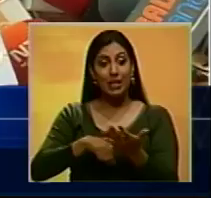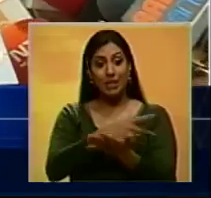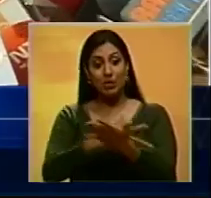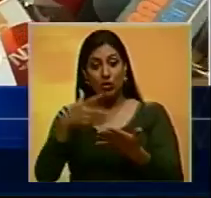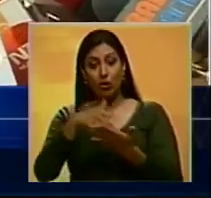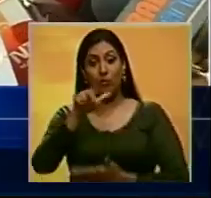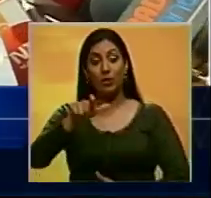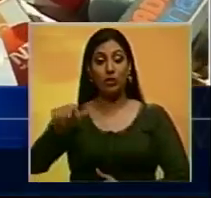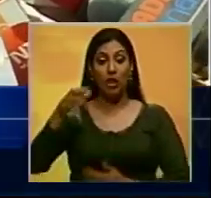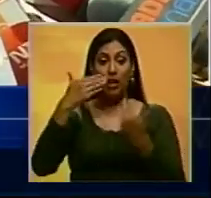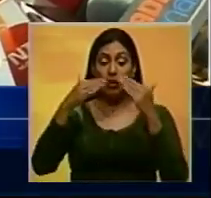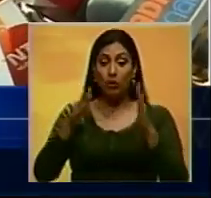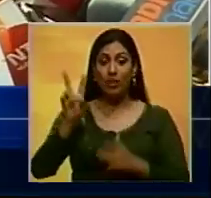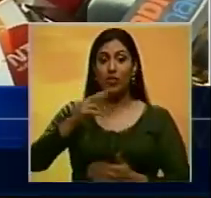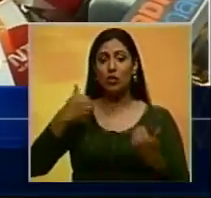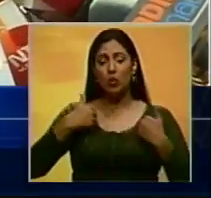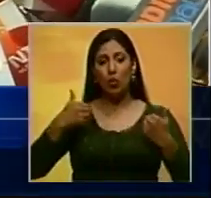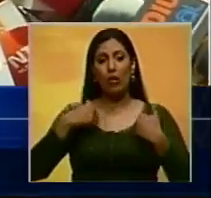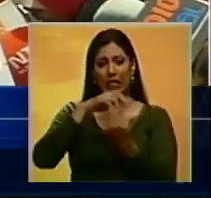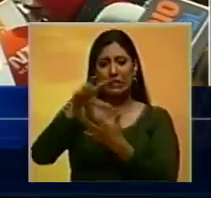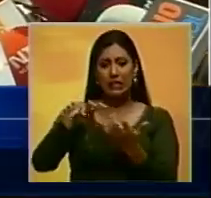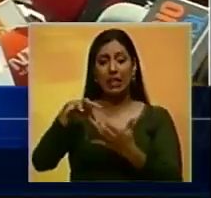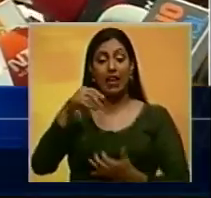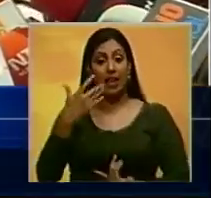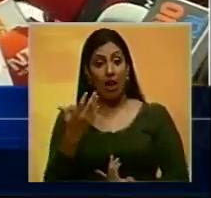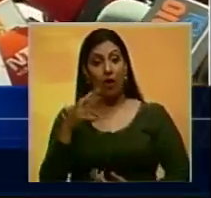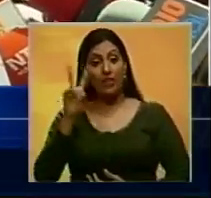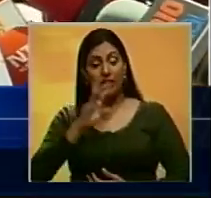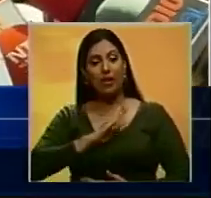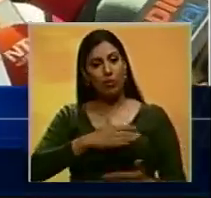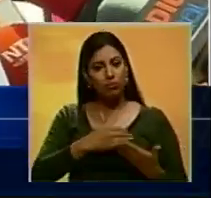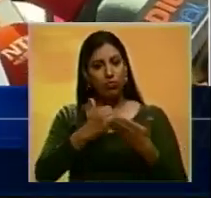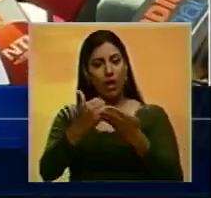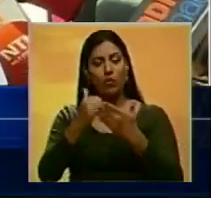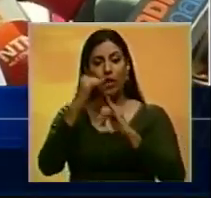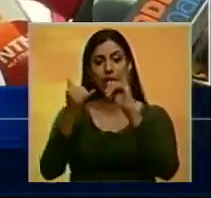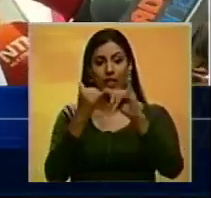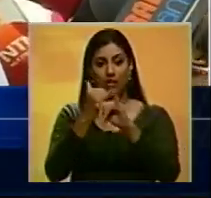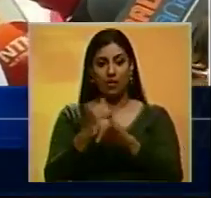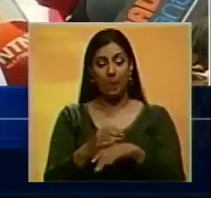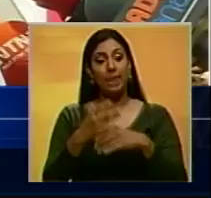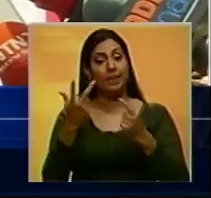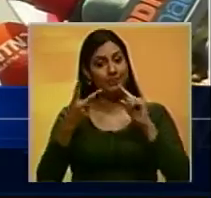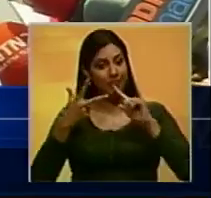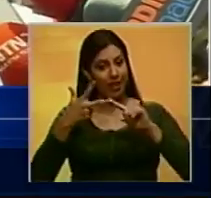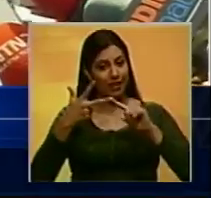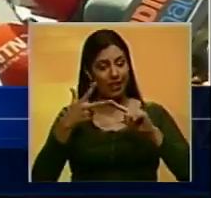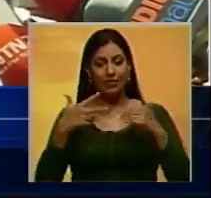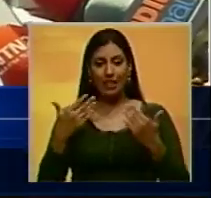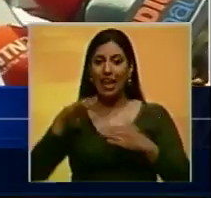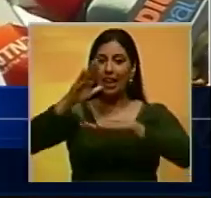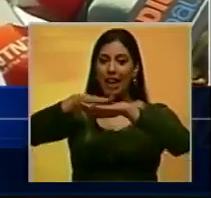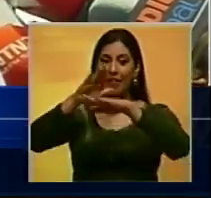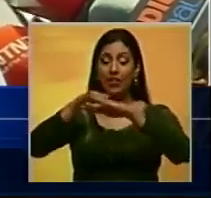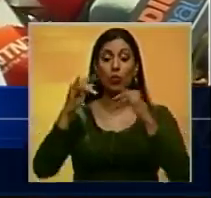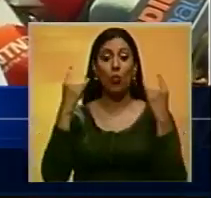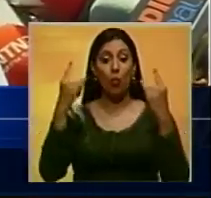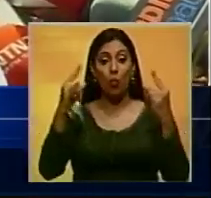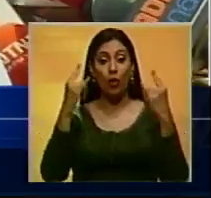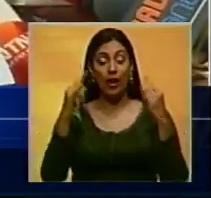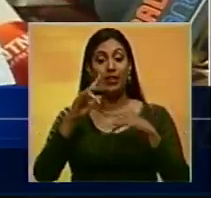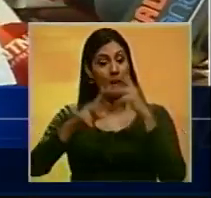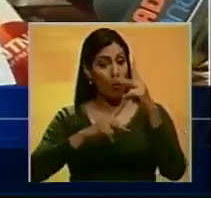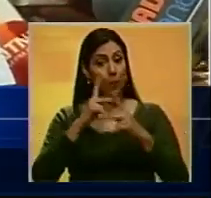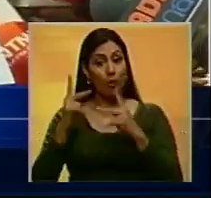millones de venezolanos que están sufriendo por esta situación y que Venezuela pueda recibir la ayuda internacional. Y en tercer lugar, la convocatoria urgente a